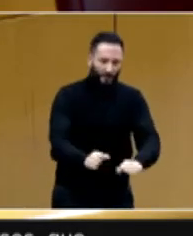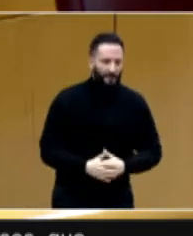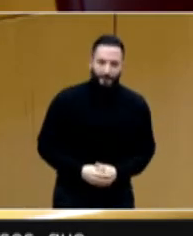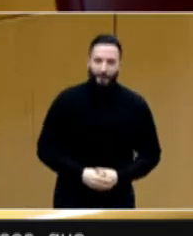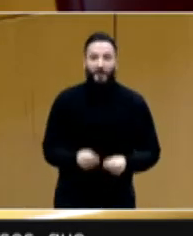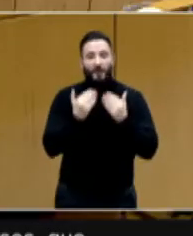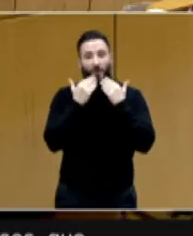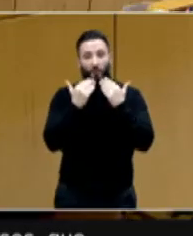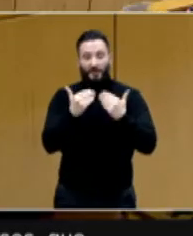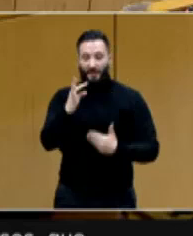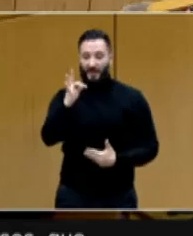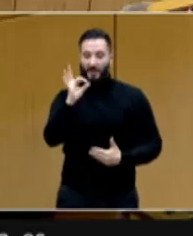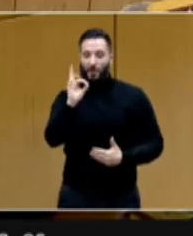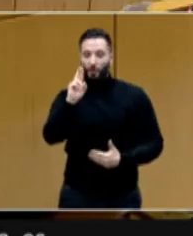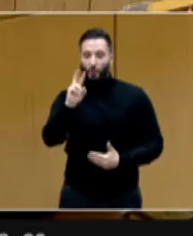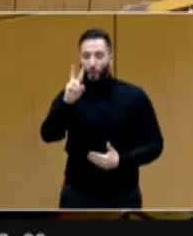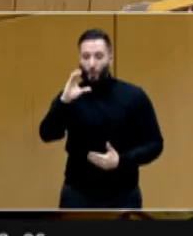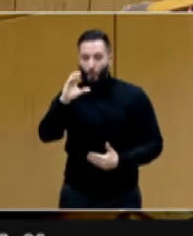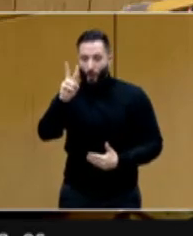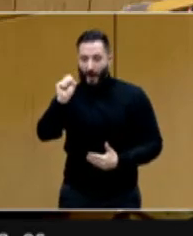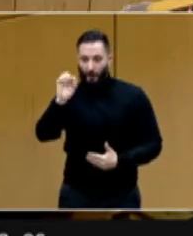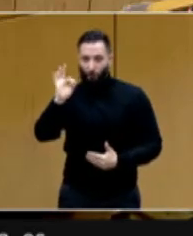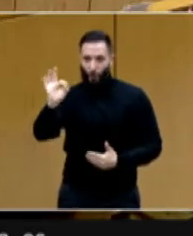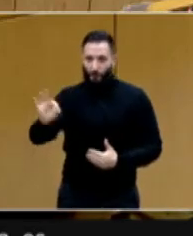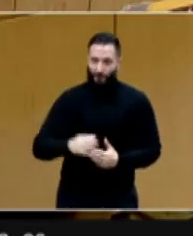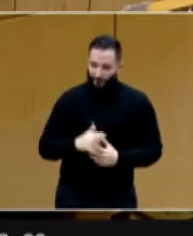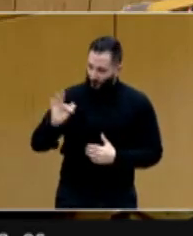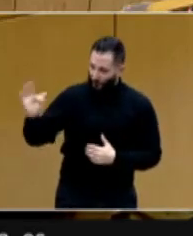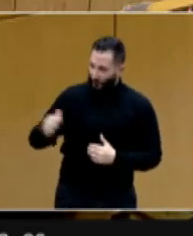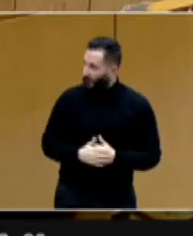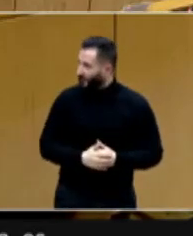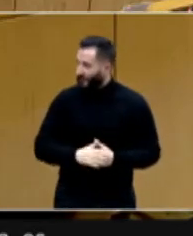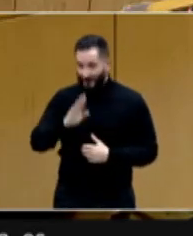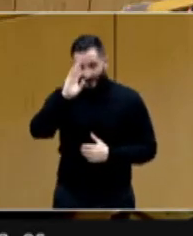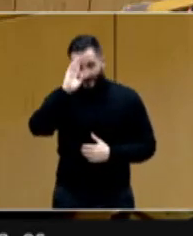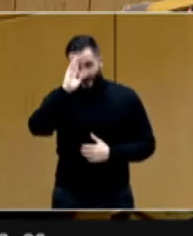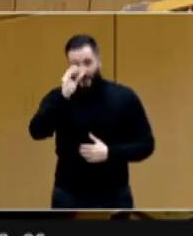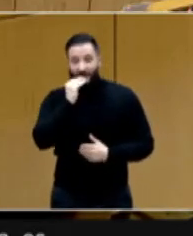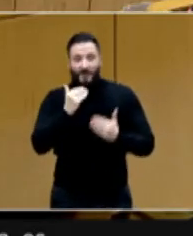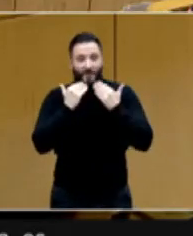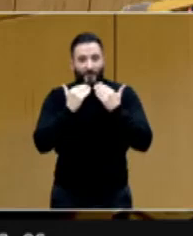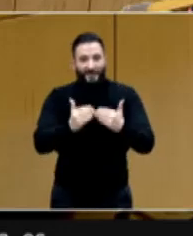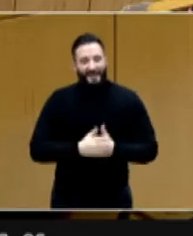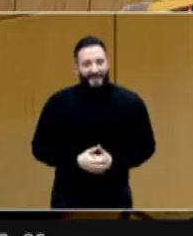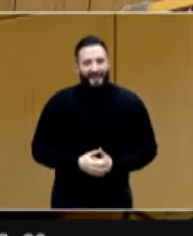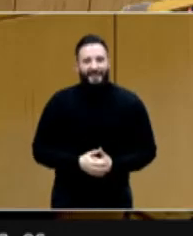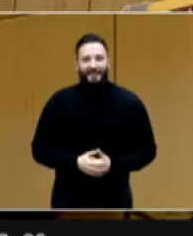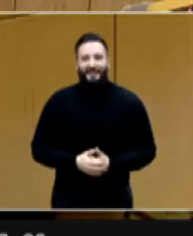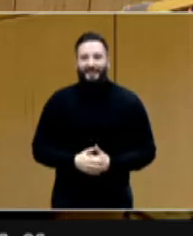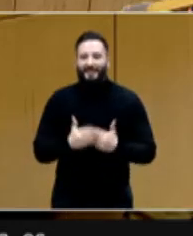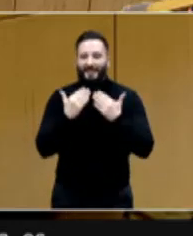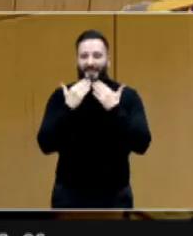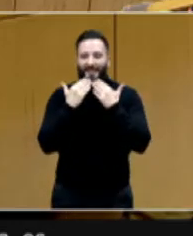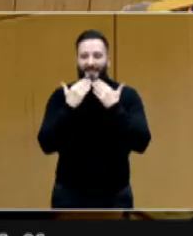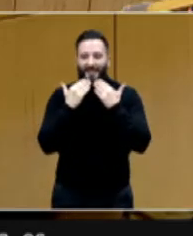por cuatro Perdón Hola buenos días Muchísimas gracias gracias a la organización